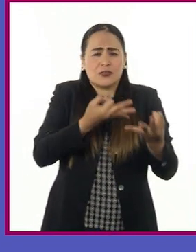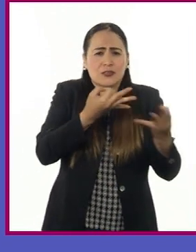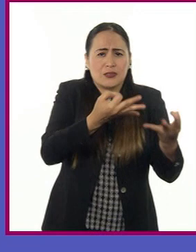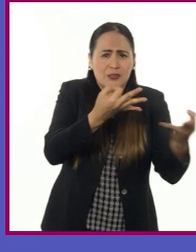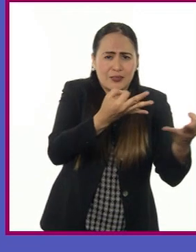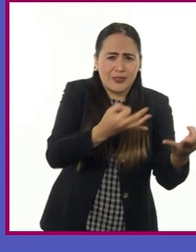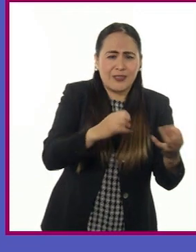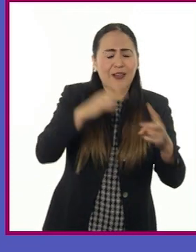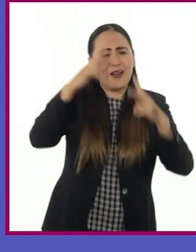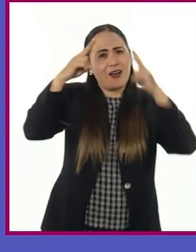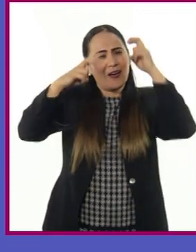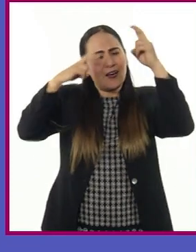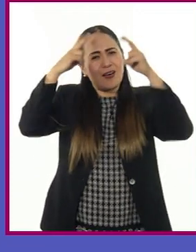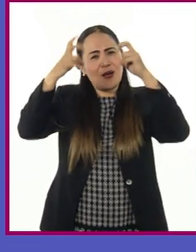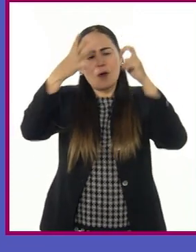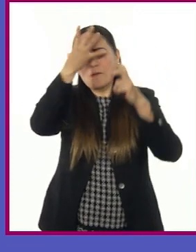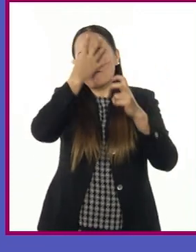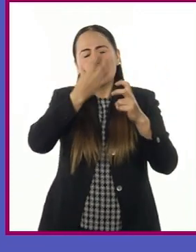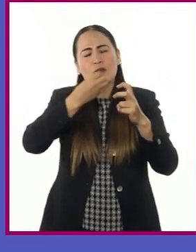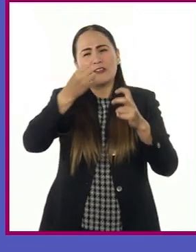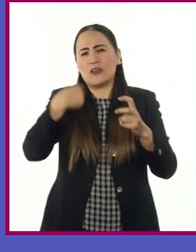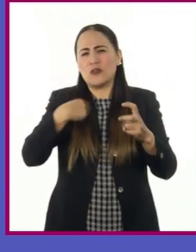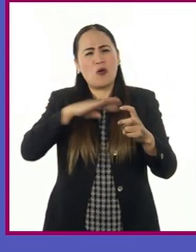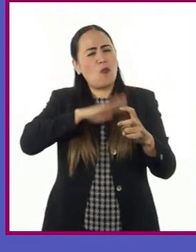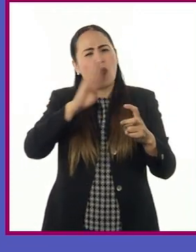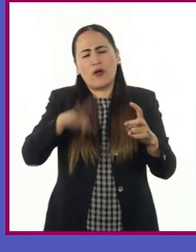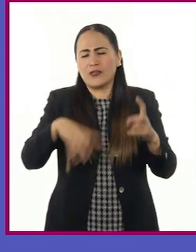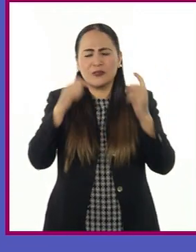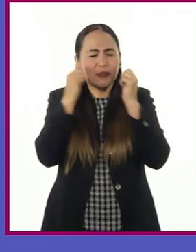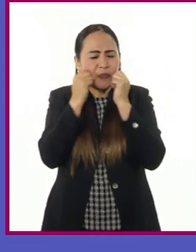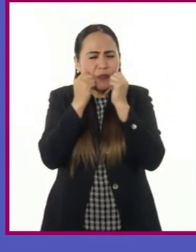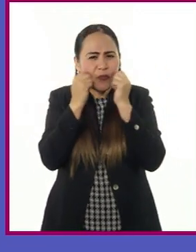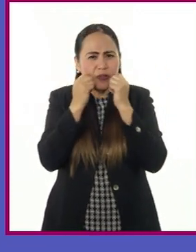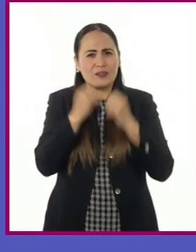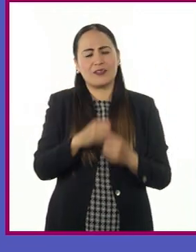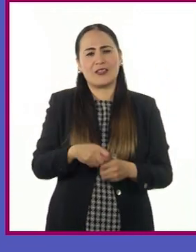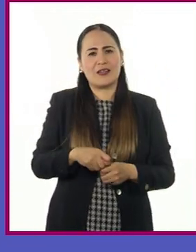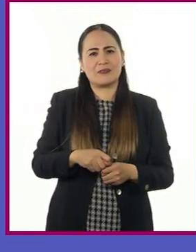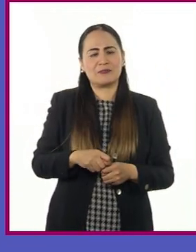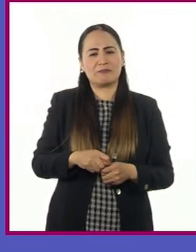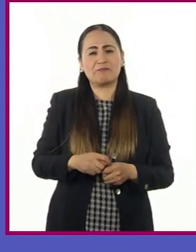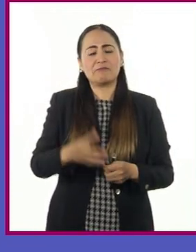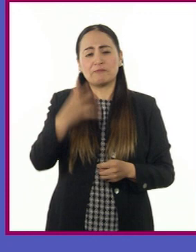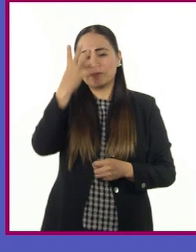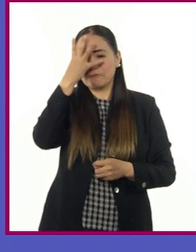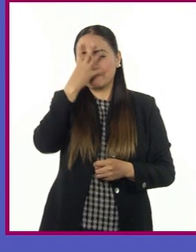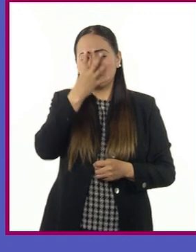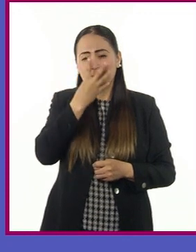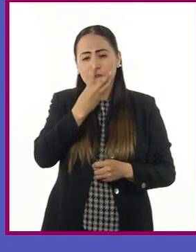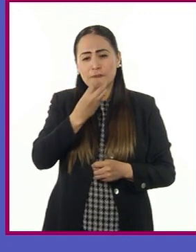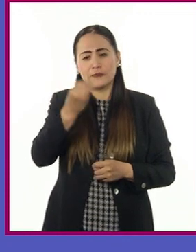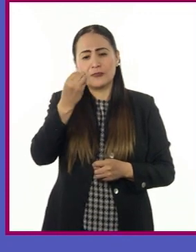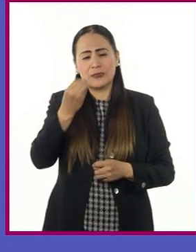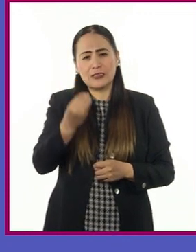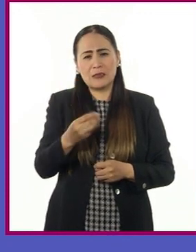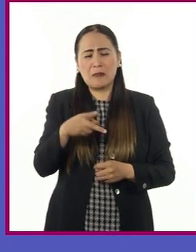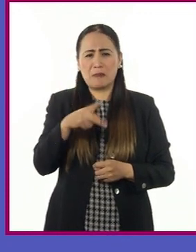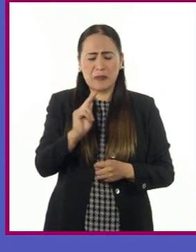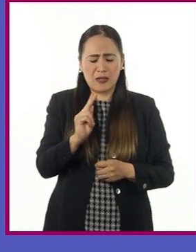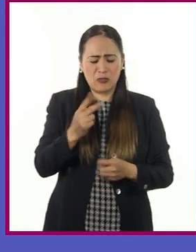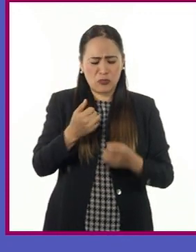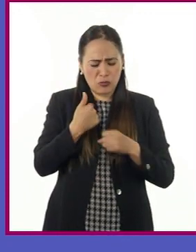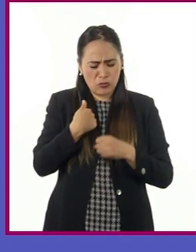Bella ilusión por quien alegre muero, dulce ficción por quien penosa vivo.